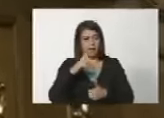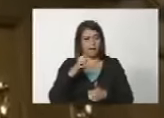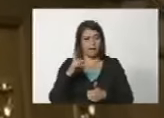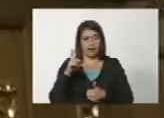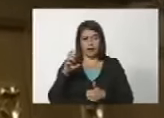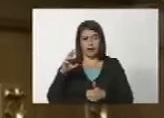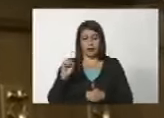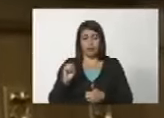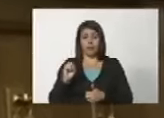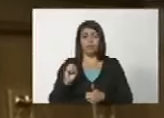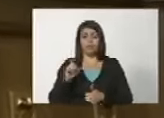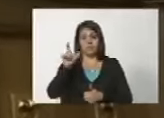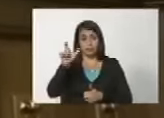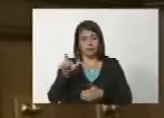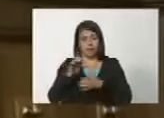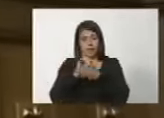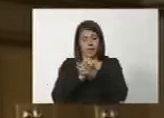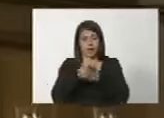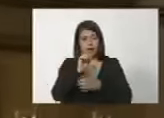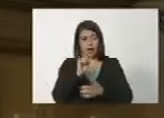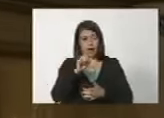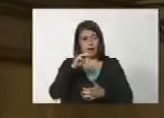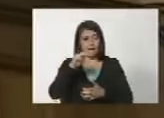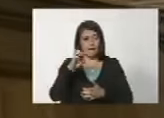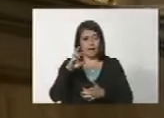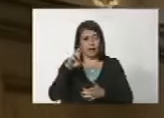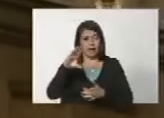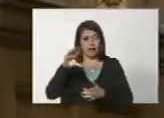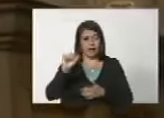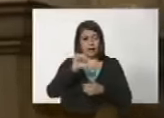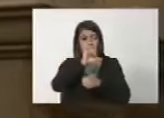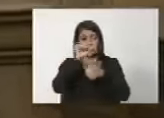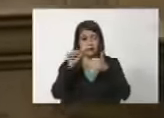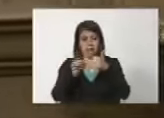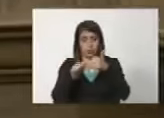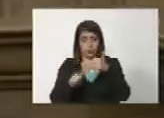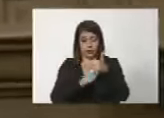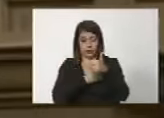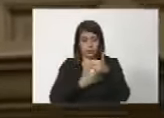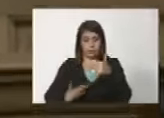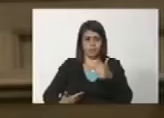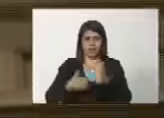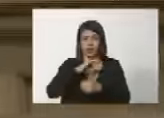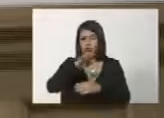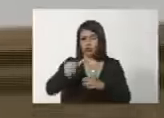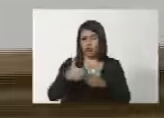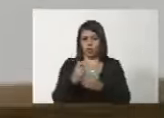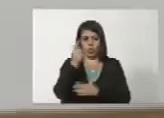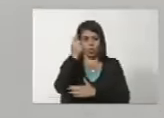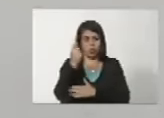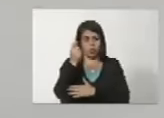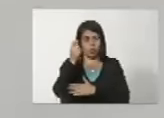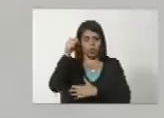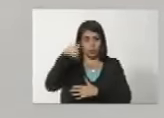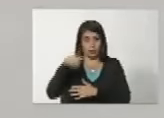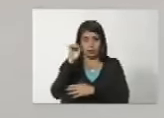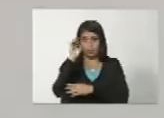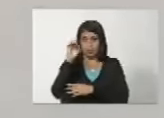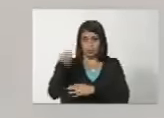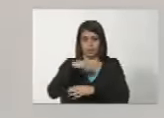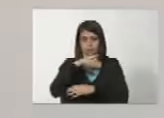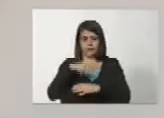Infante, querida paisana América Pérez, segunda vicepresidenta, colegas parlamentarios y parlamentarias de nuestra Asamblea